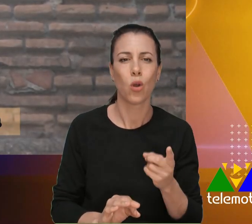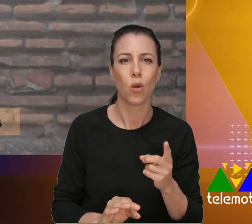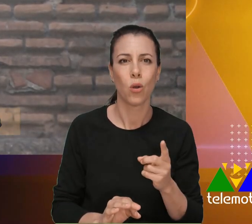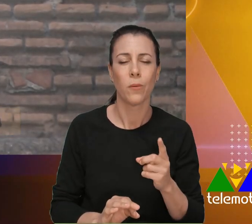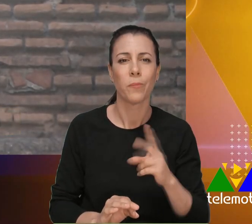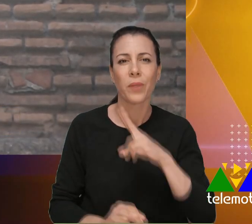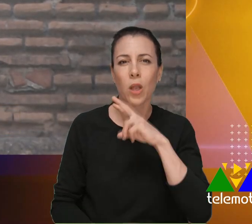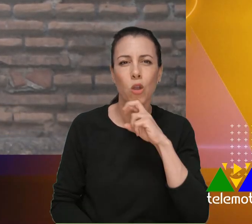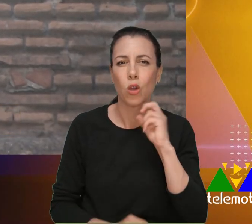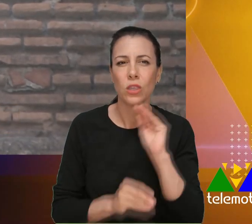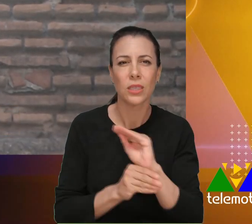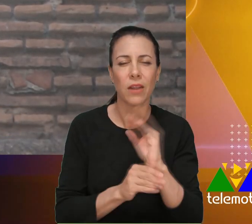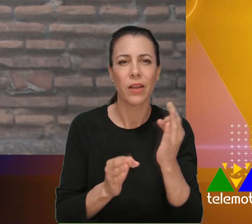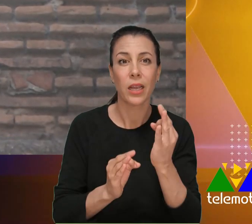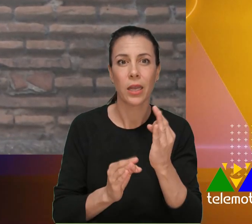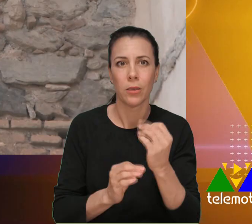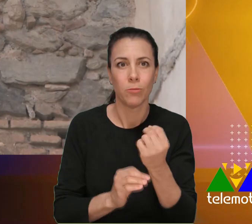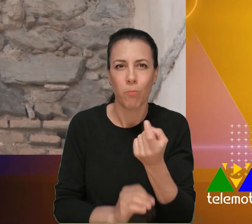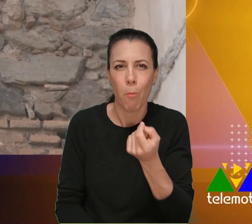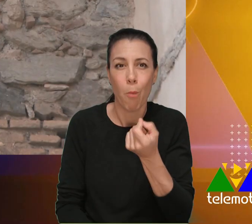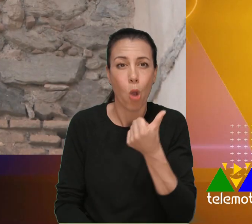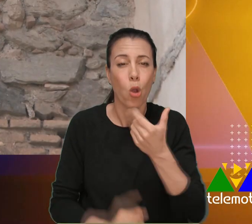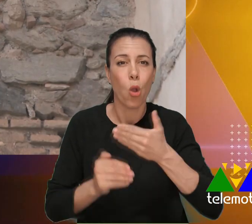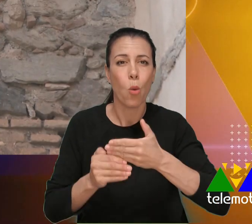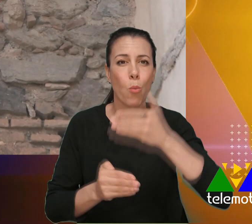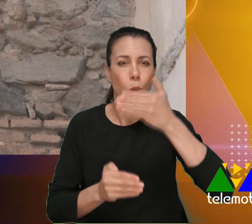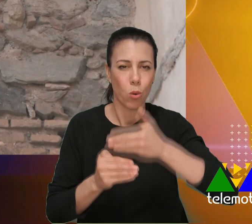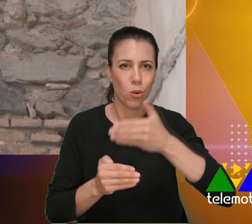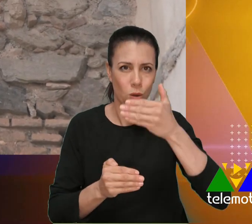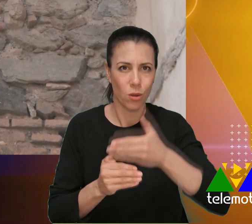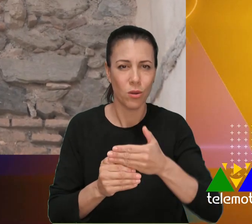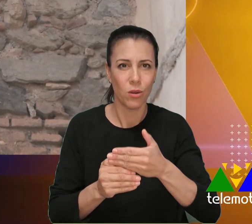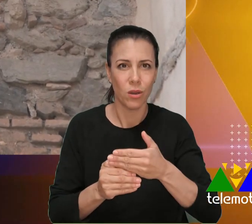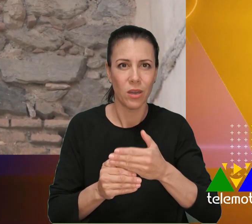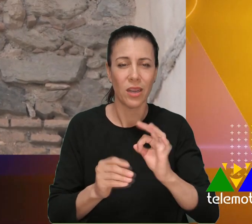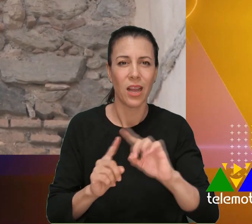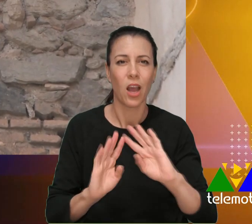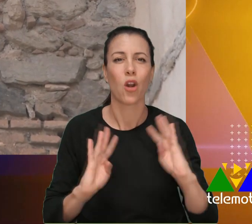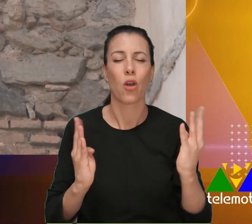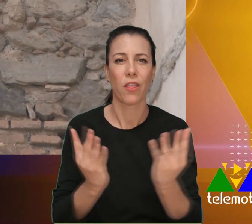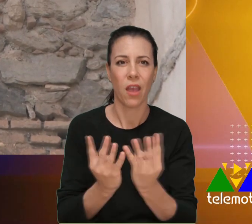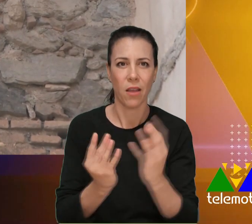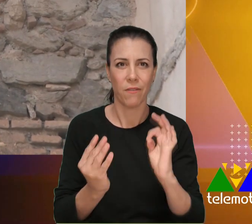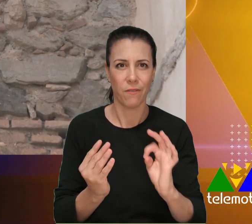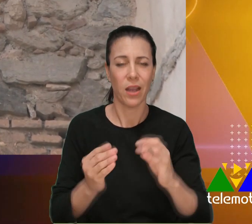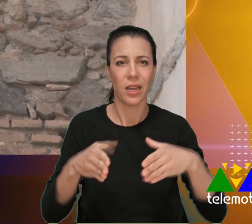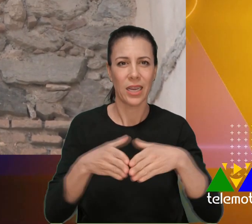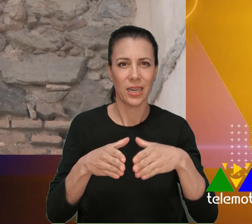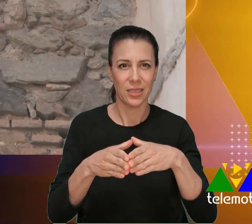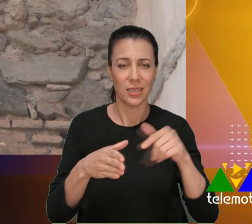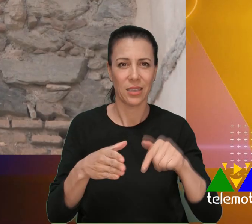se conserva un trozo del muro, de la muralla, que rodeaba la